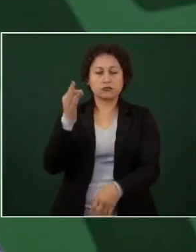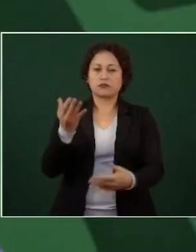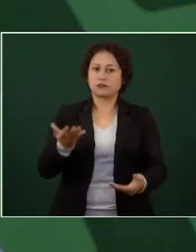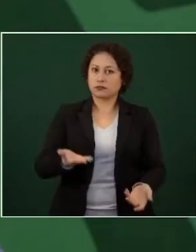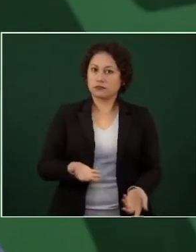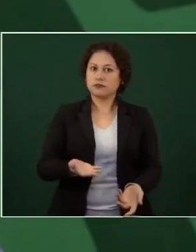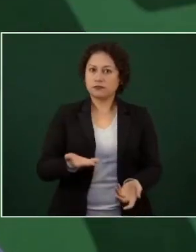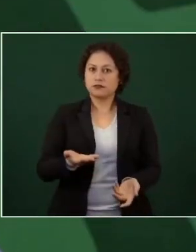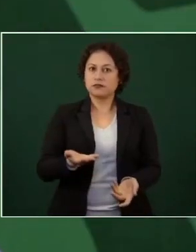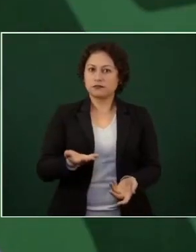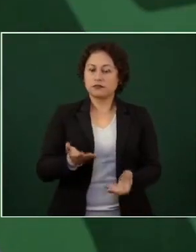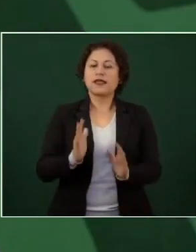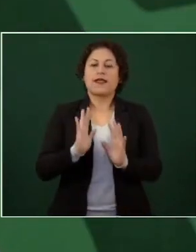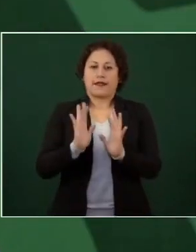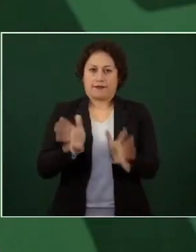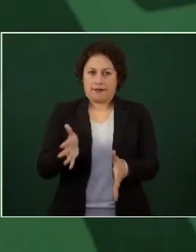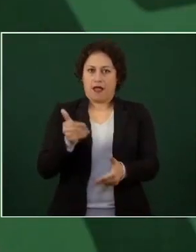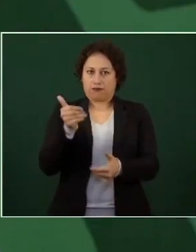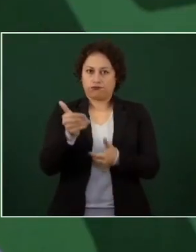Y se ha avanzado.